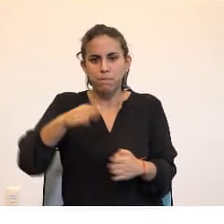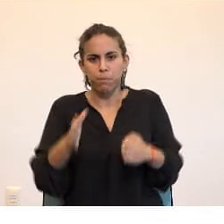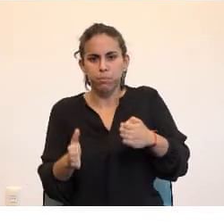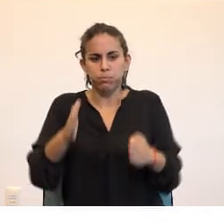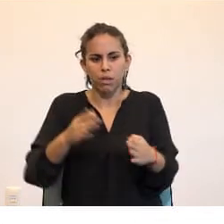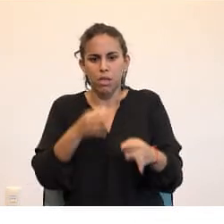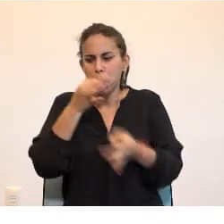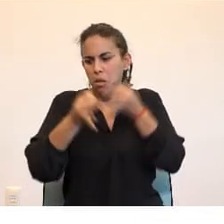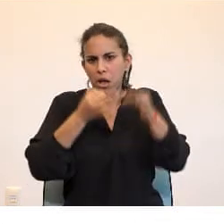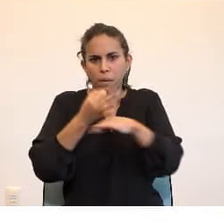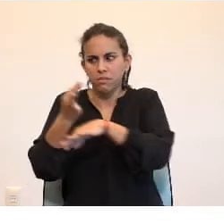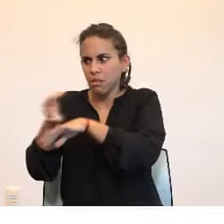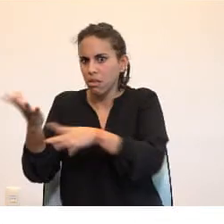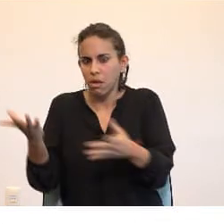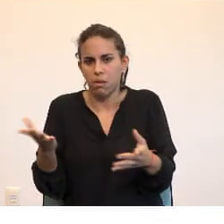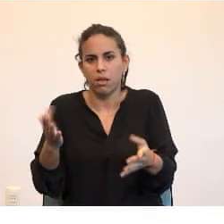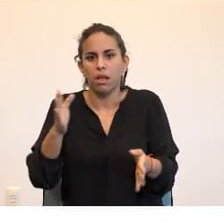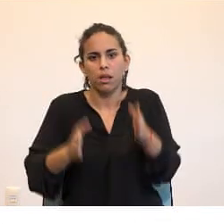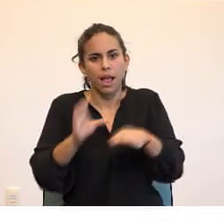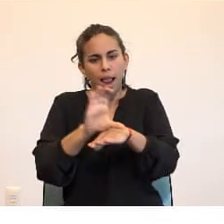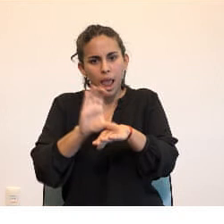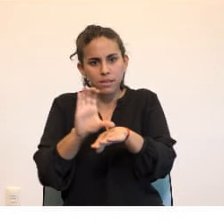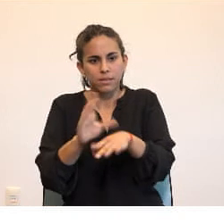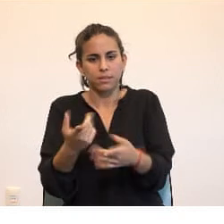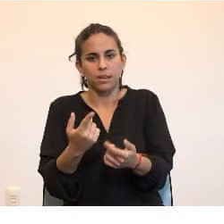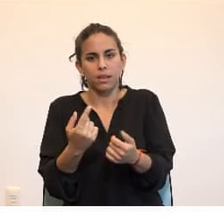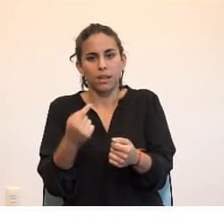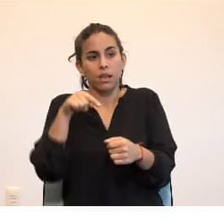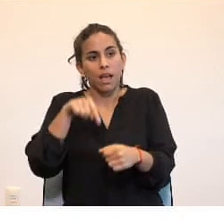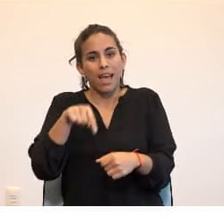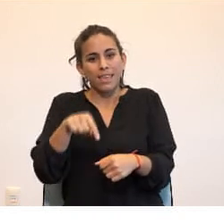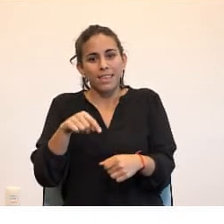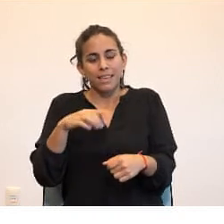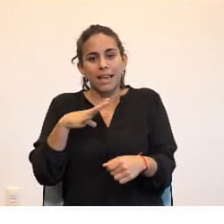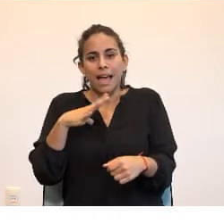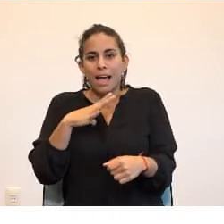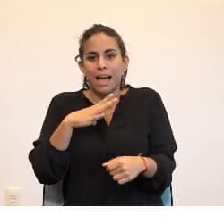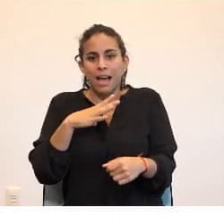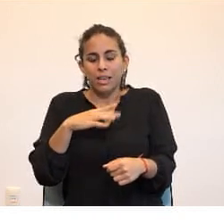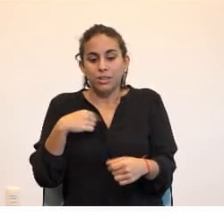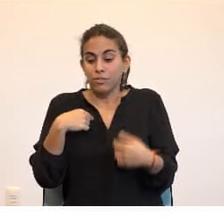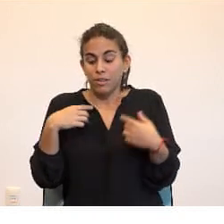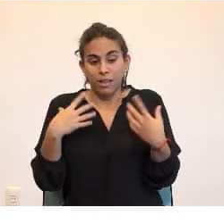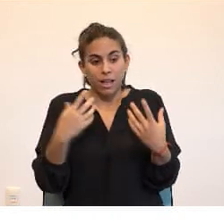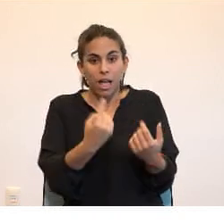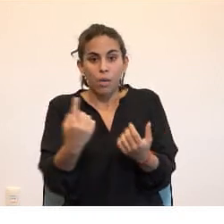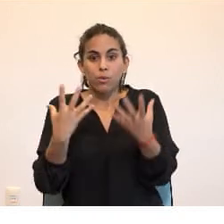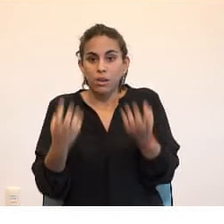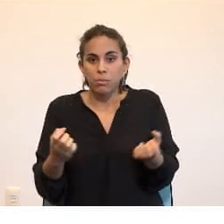que explicaba cosas en el aula. Yo aquí creo que hay un elemento decisivo, que si queremos construir una ciudadanía